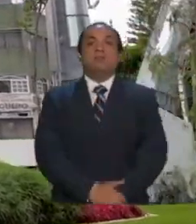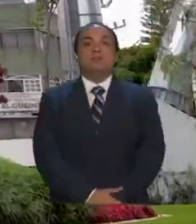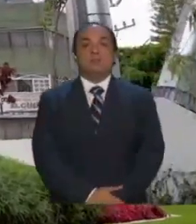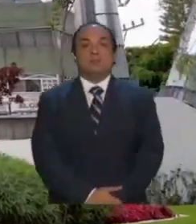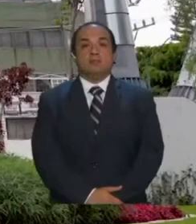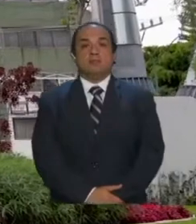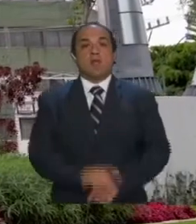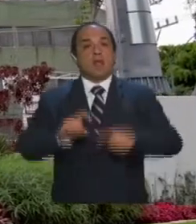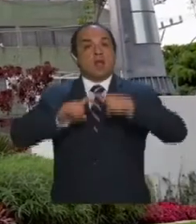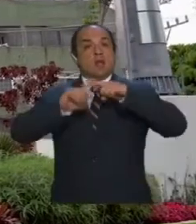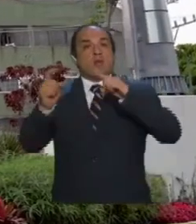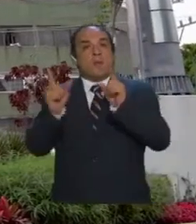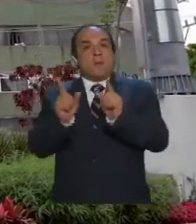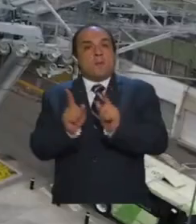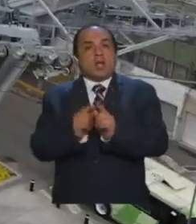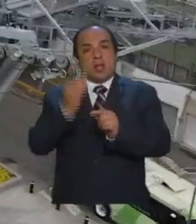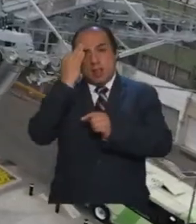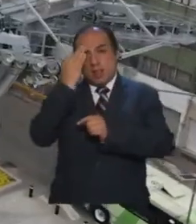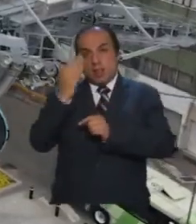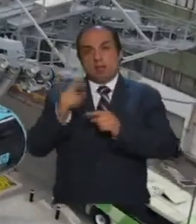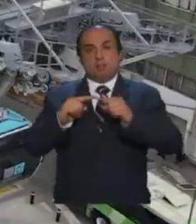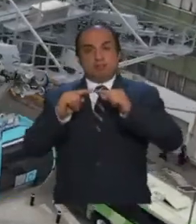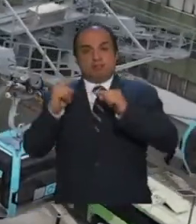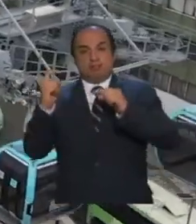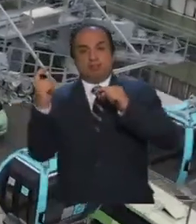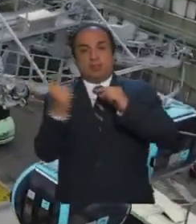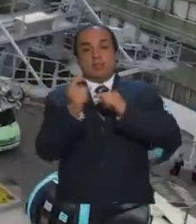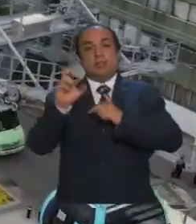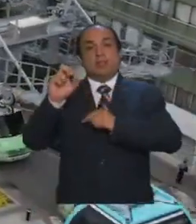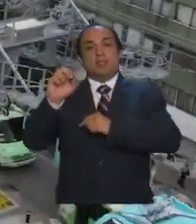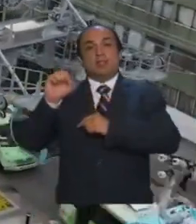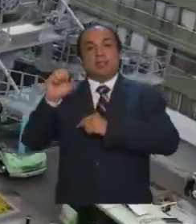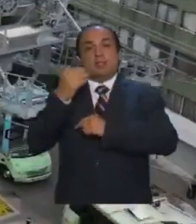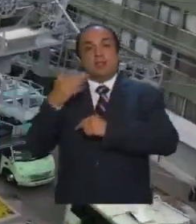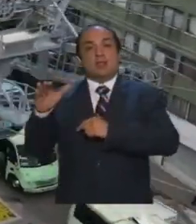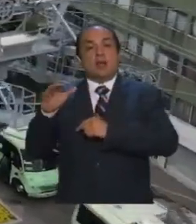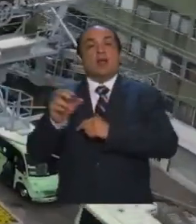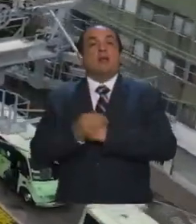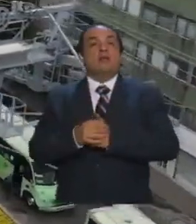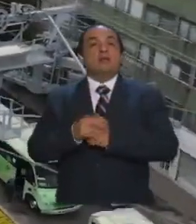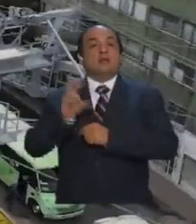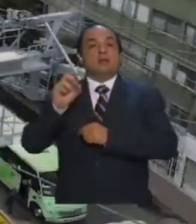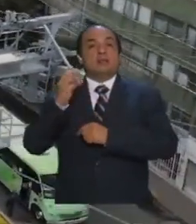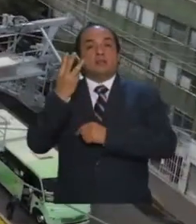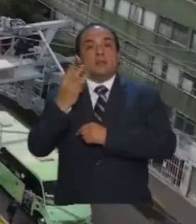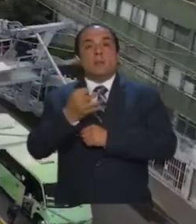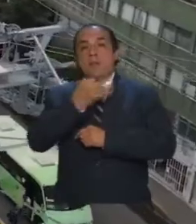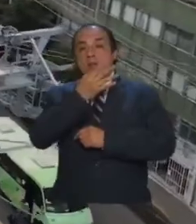El cablebús disminuye el tiempo de recorrido de 60 a 33 minutos.